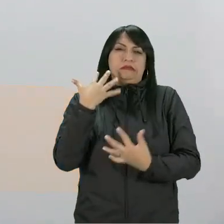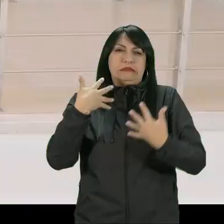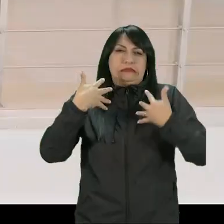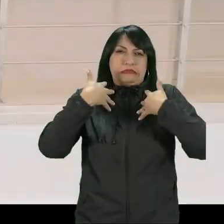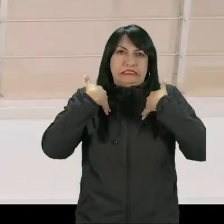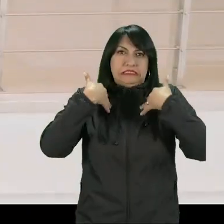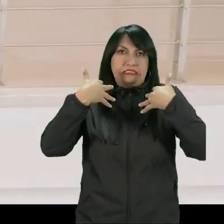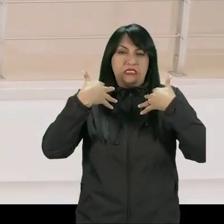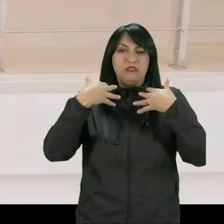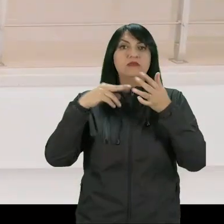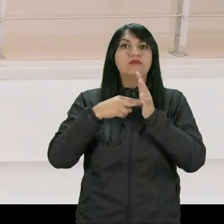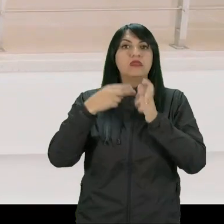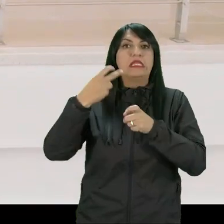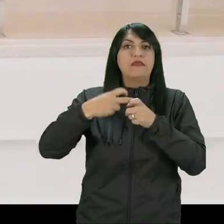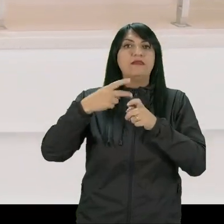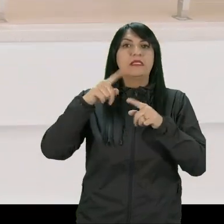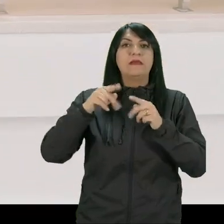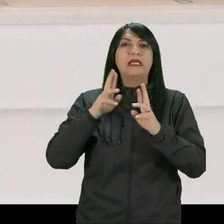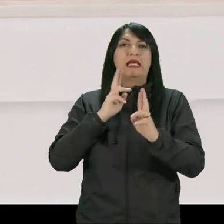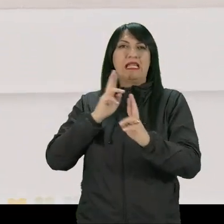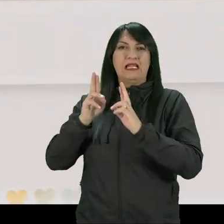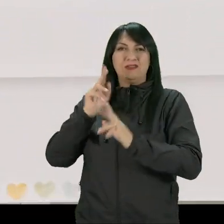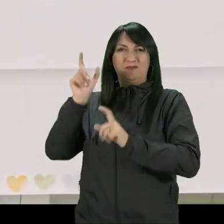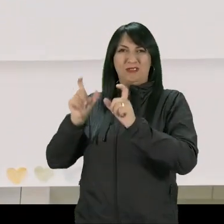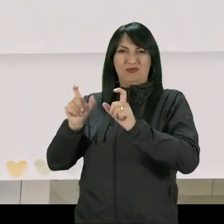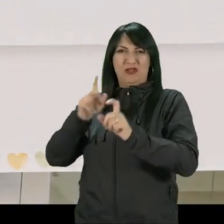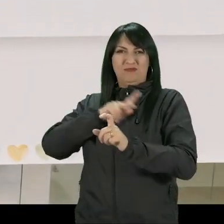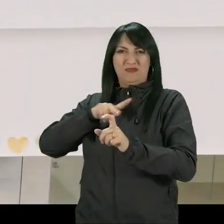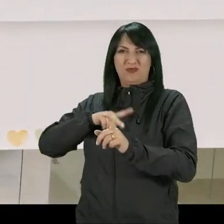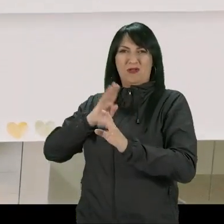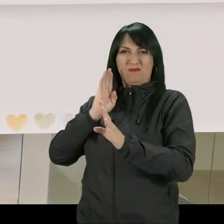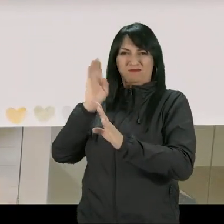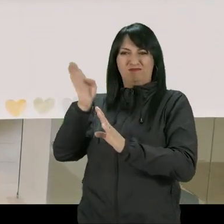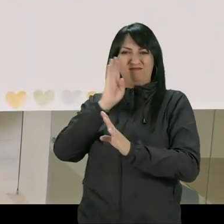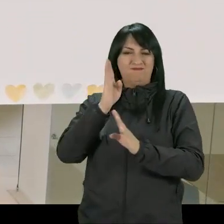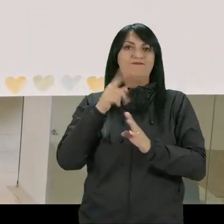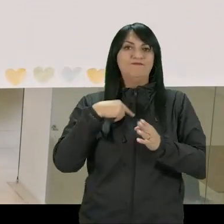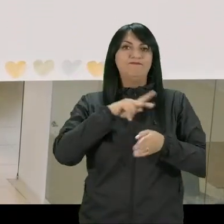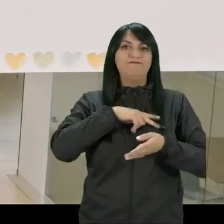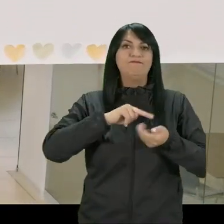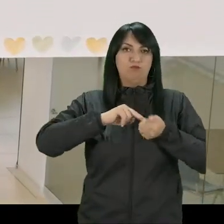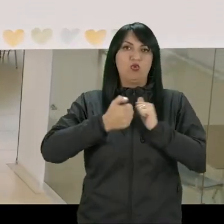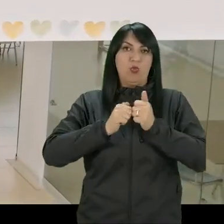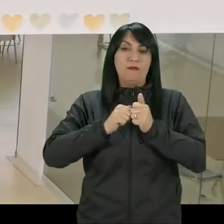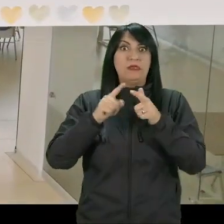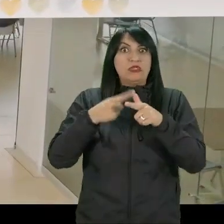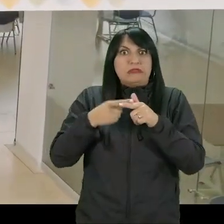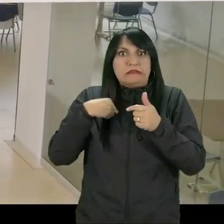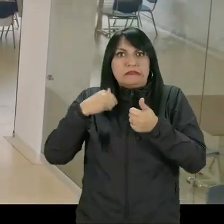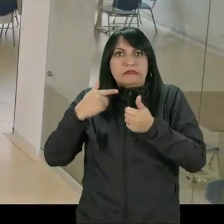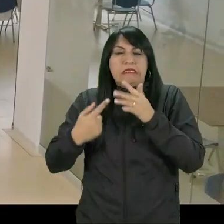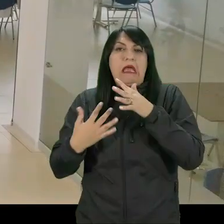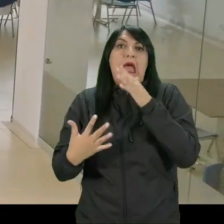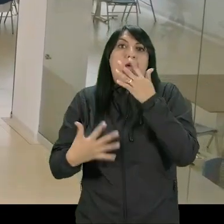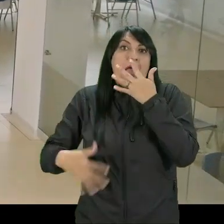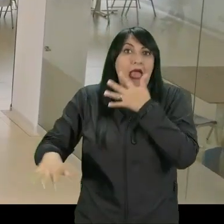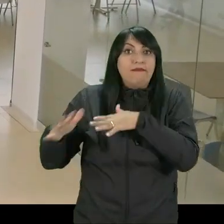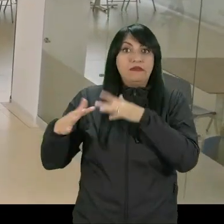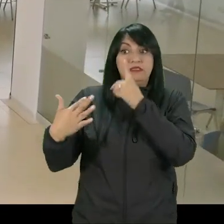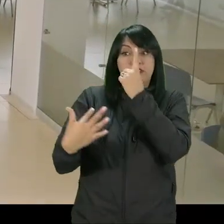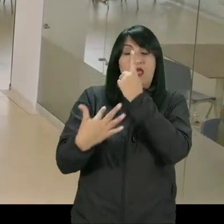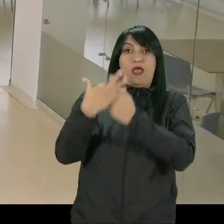económica y a sus relaciones interpersonales le recomendaría que si asistan porque